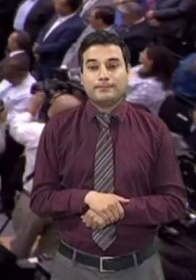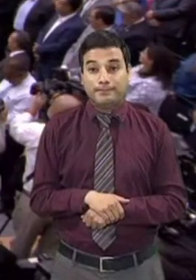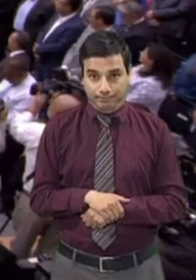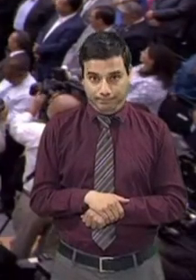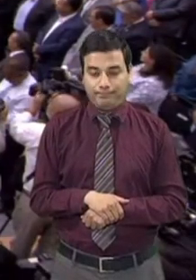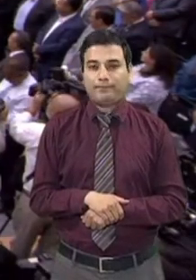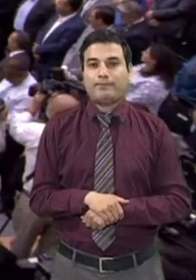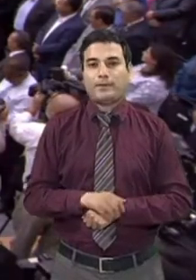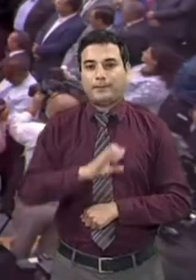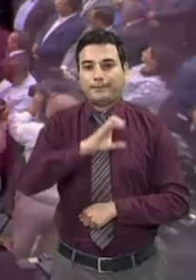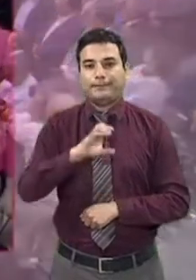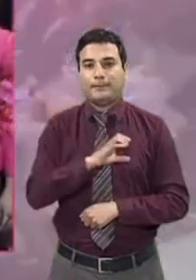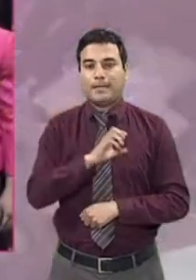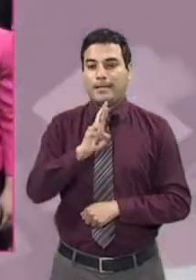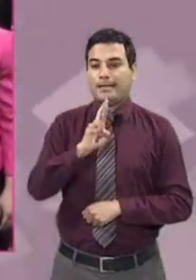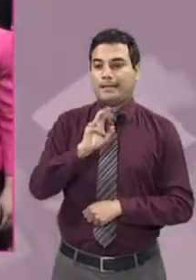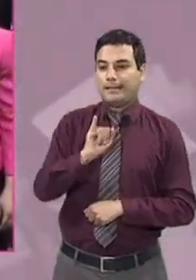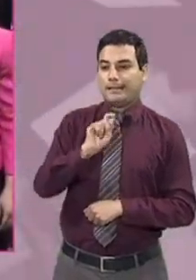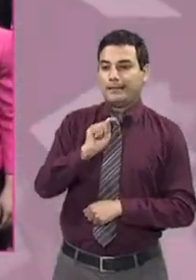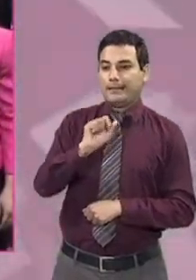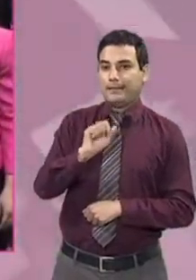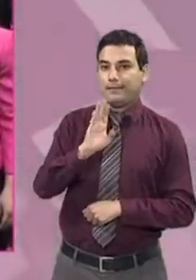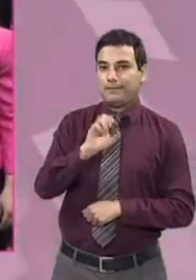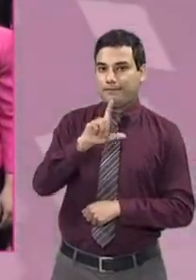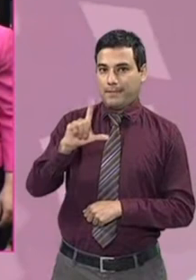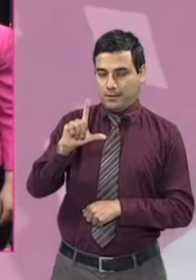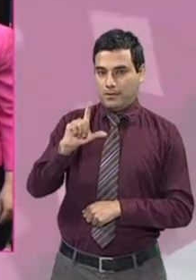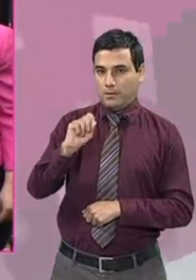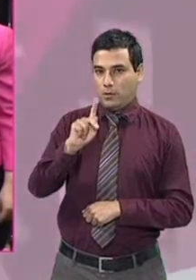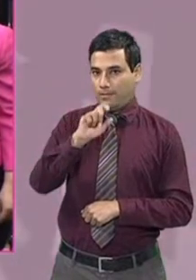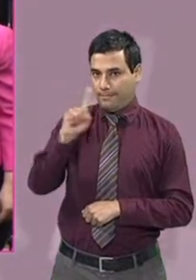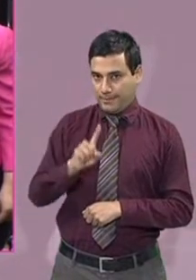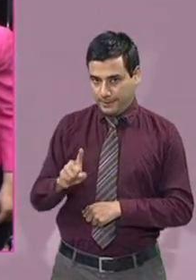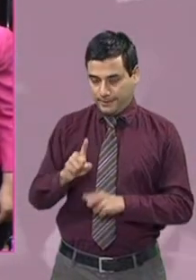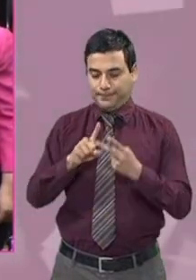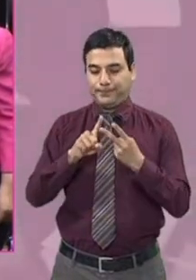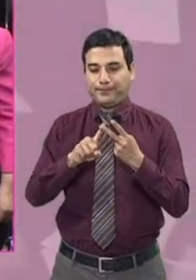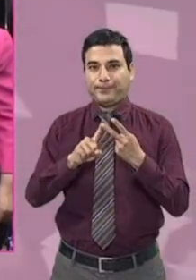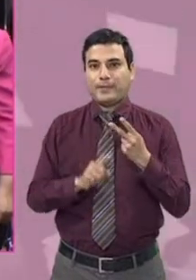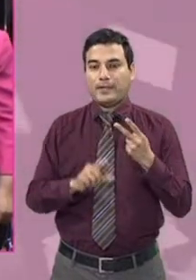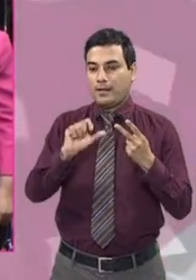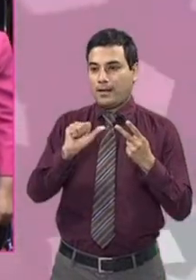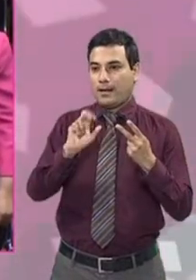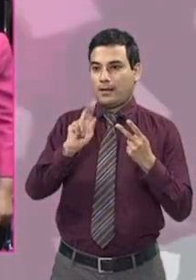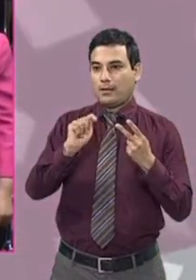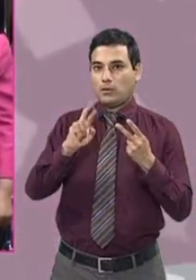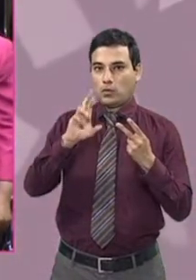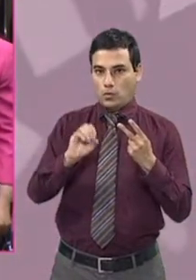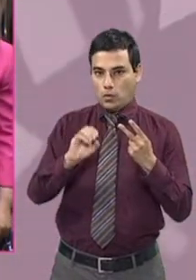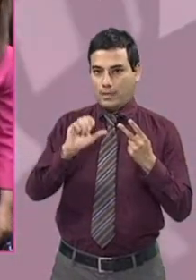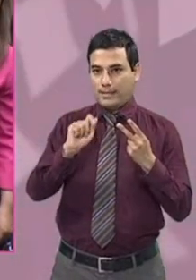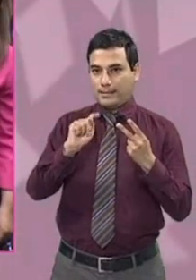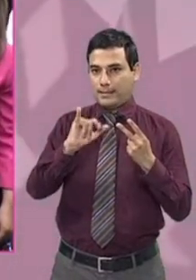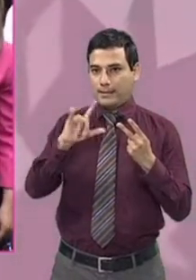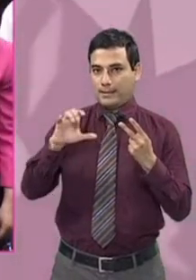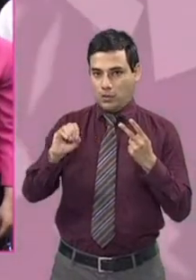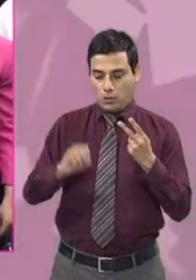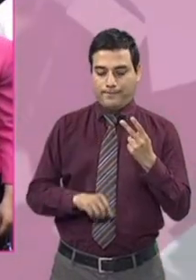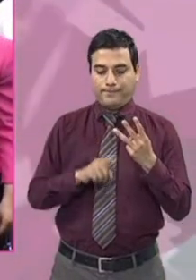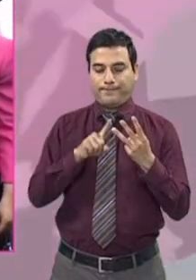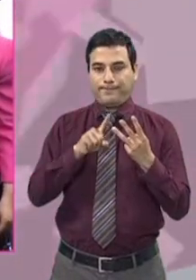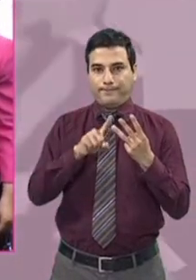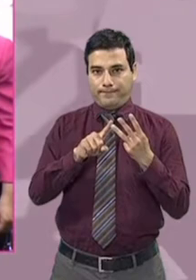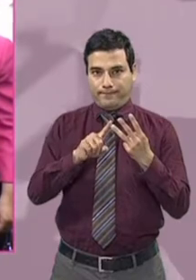Ciudadana Rita Bel López Vences, ciudadano Arturo Castillo Loza,